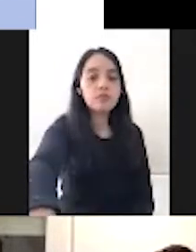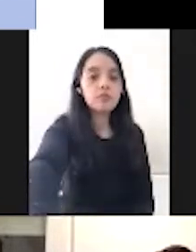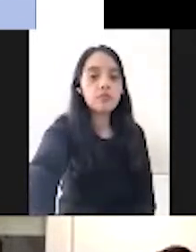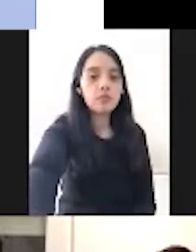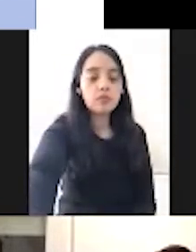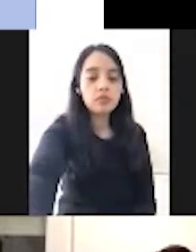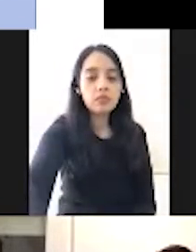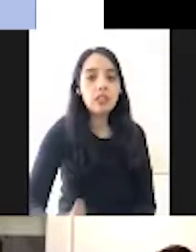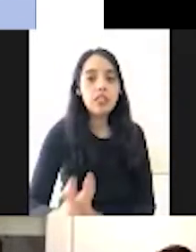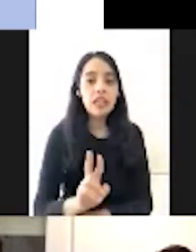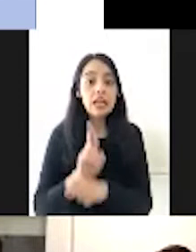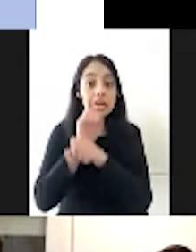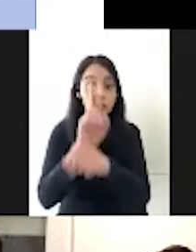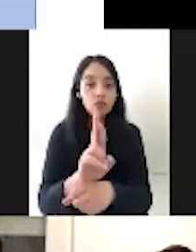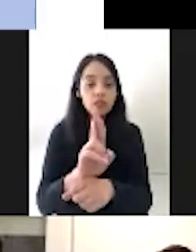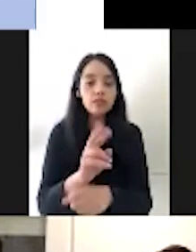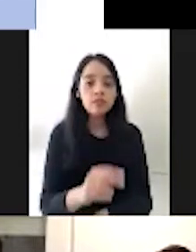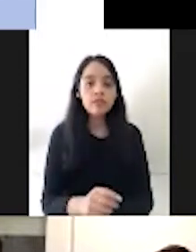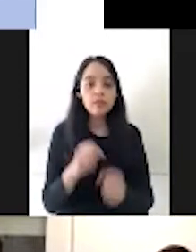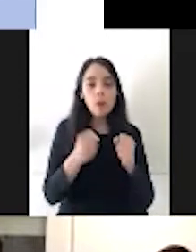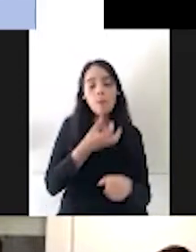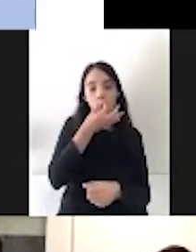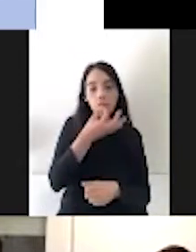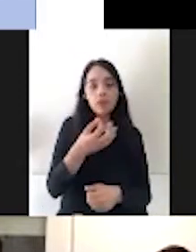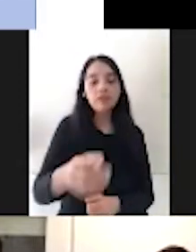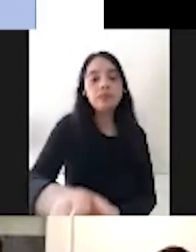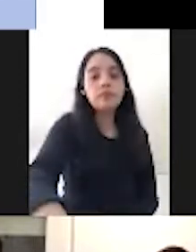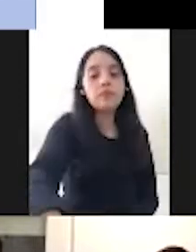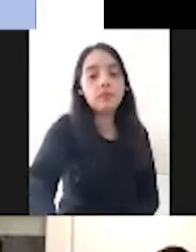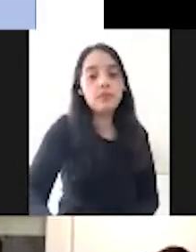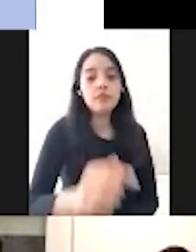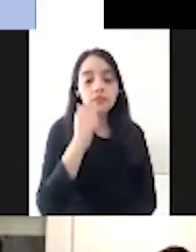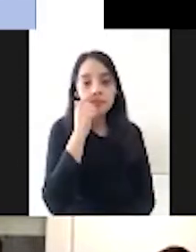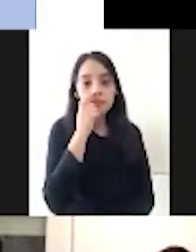el estudio, podemos decir, por un lado, de